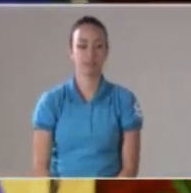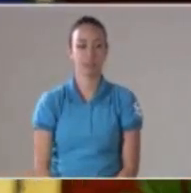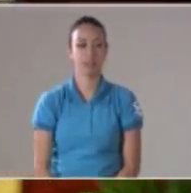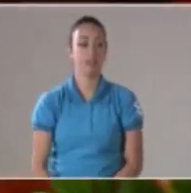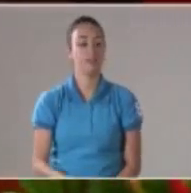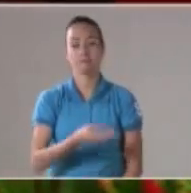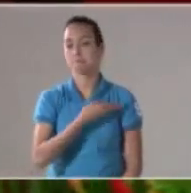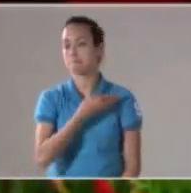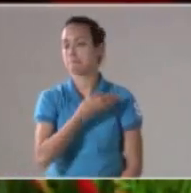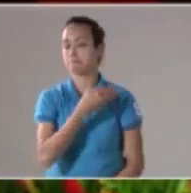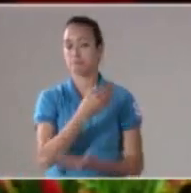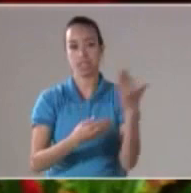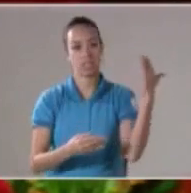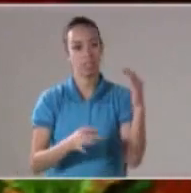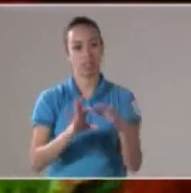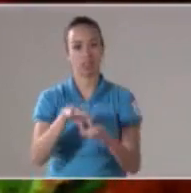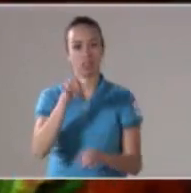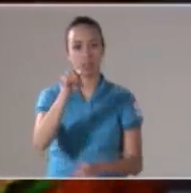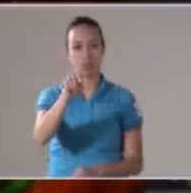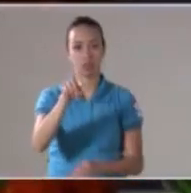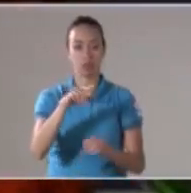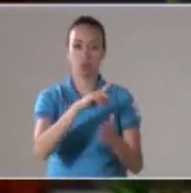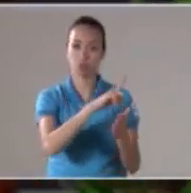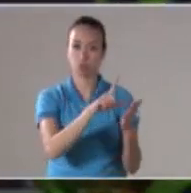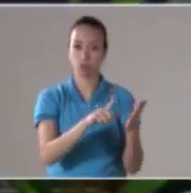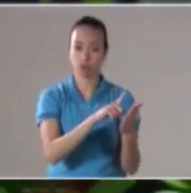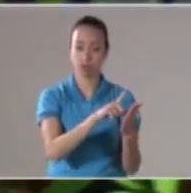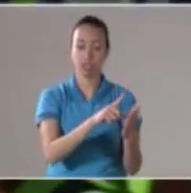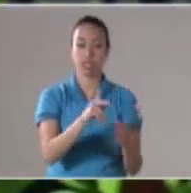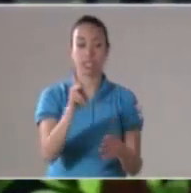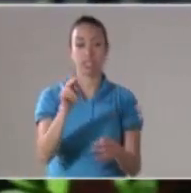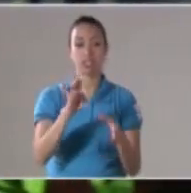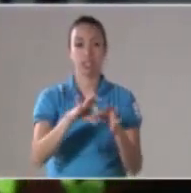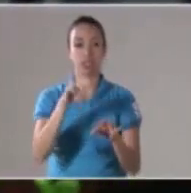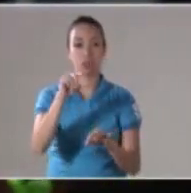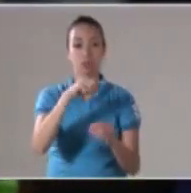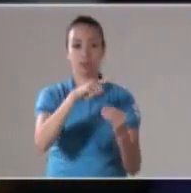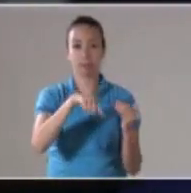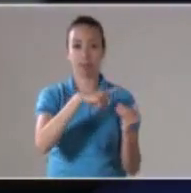Vete de tu tierra y de tu parentela